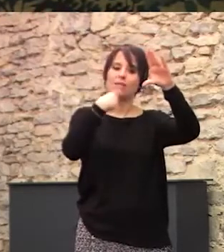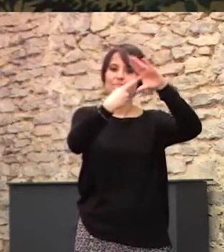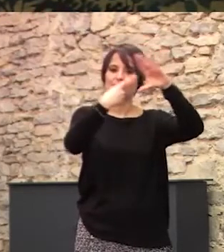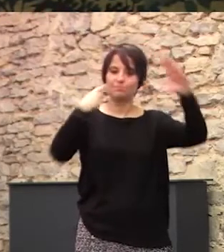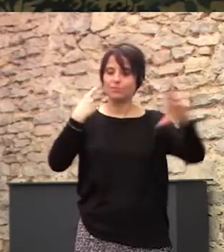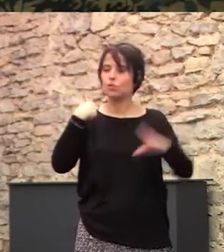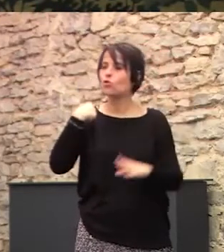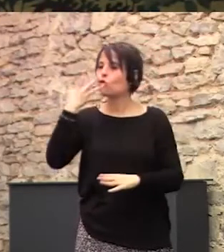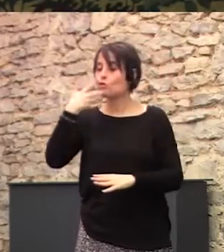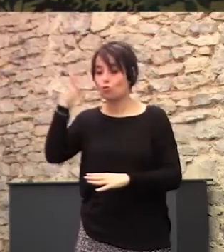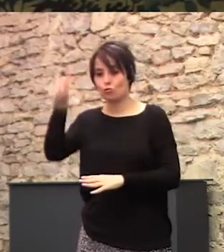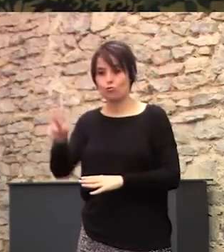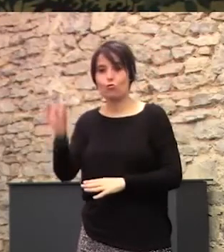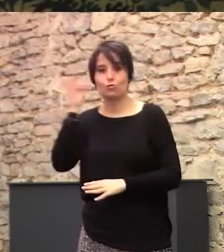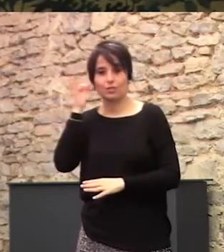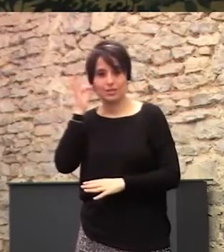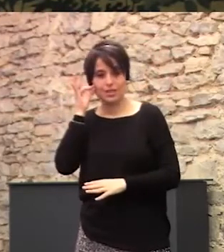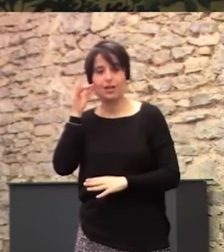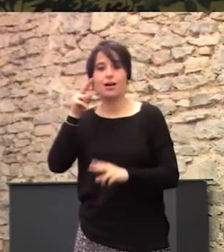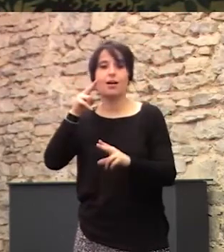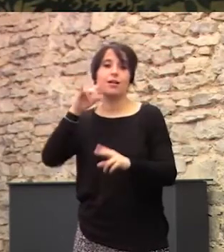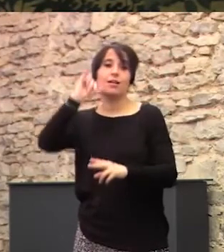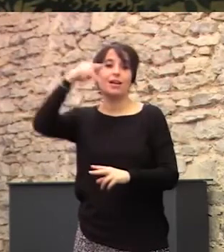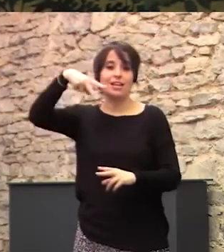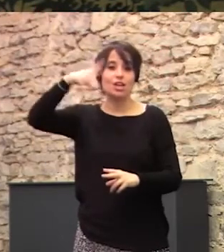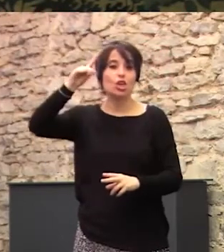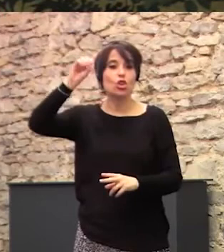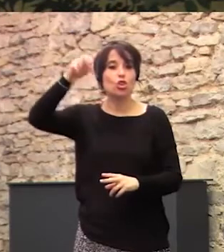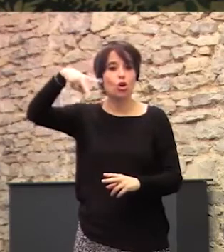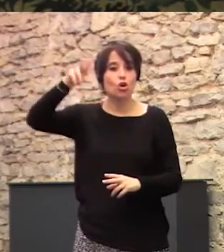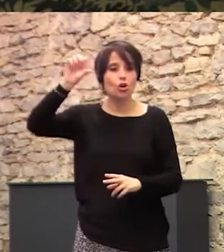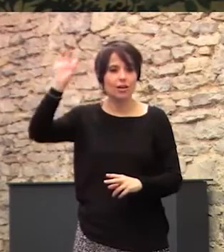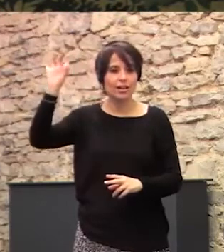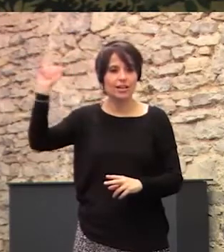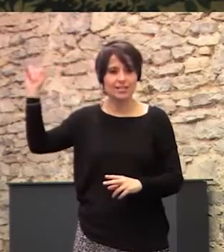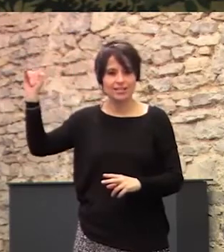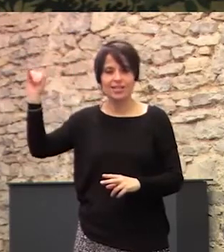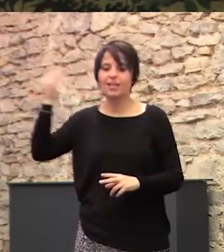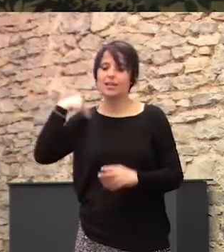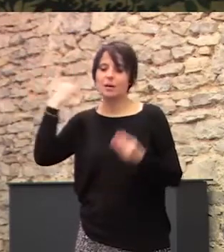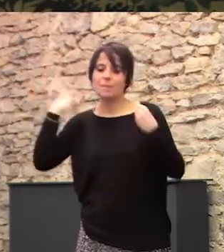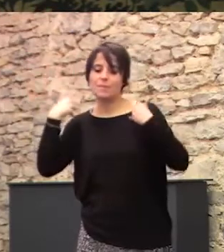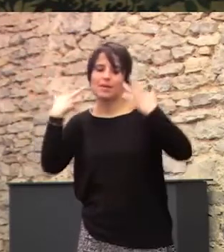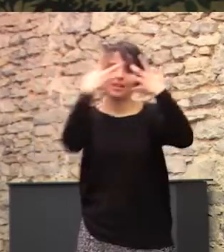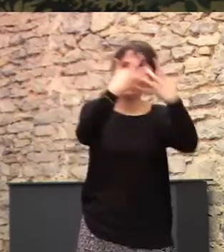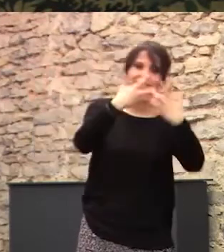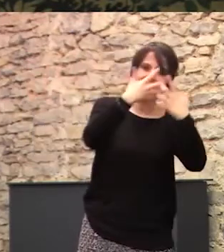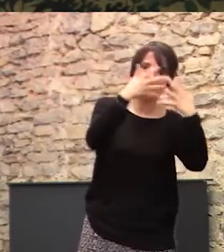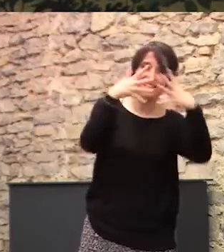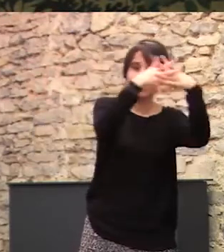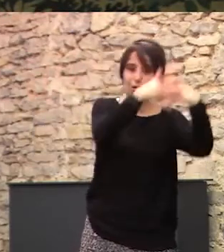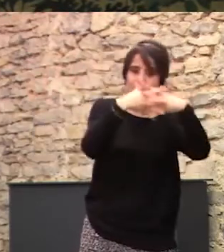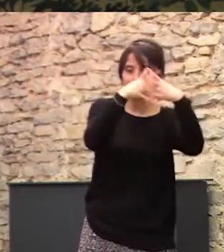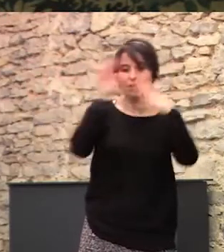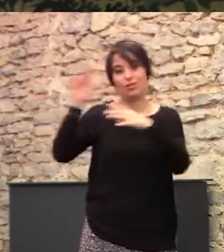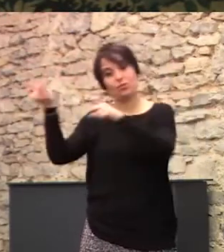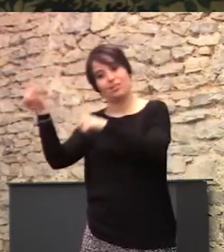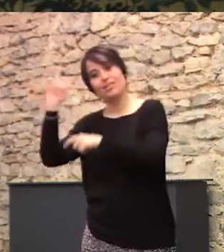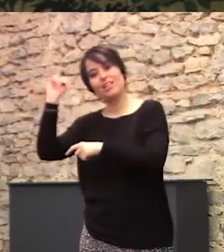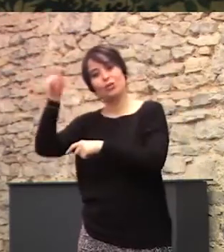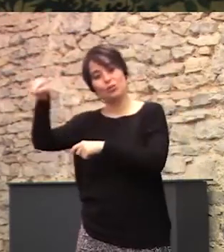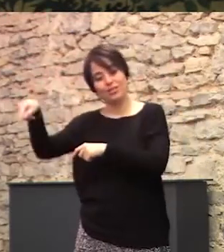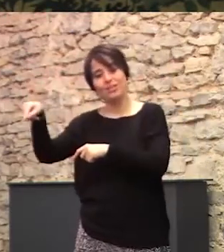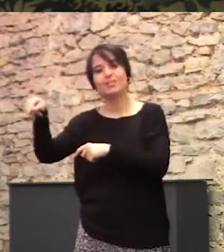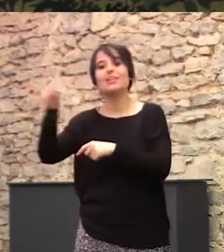a una feminista de Indonesia, que ella, bueno, vivía entre Indonesia y Estados Unidos, y en Estados Unidos